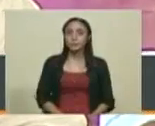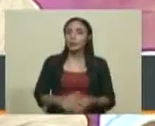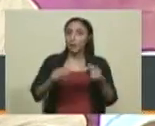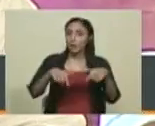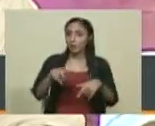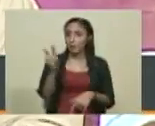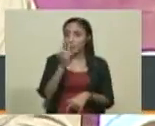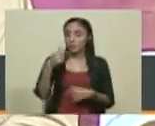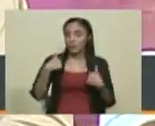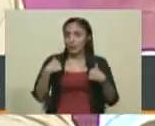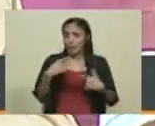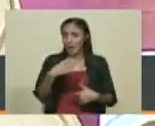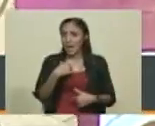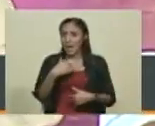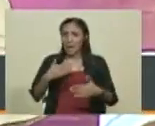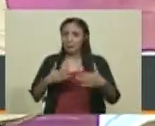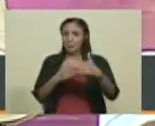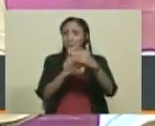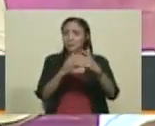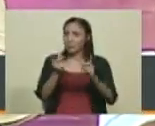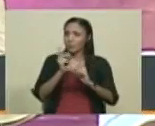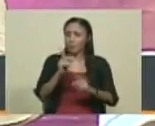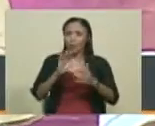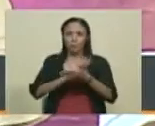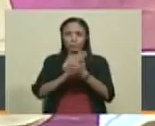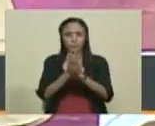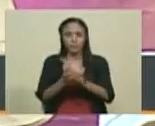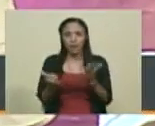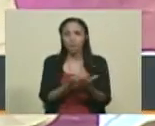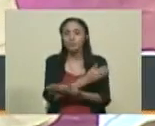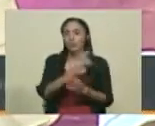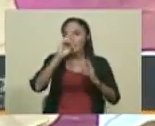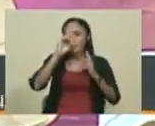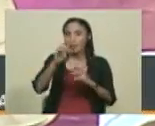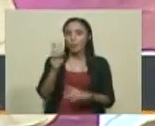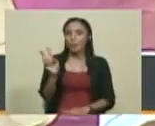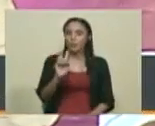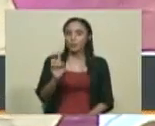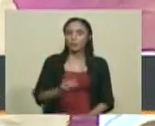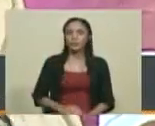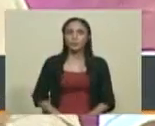se puede. A Venezuela se respeta.